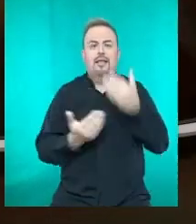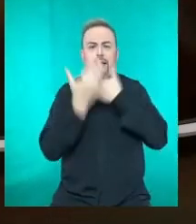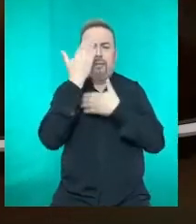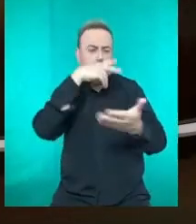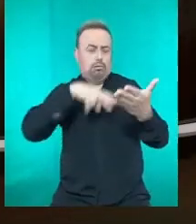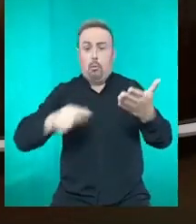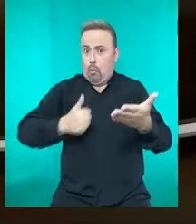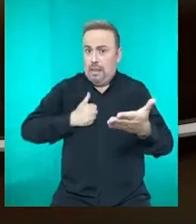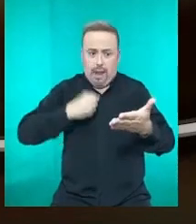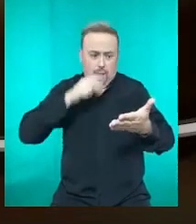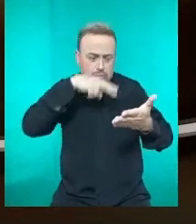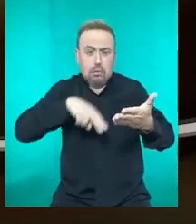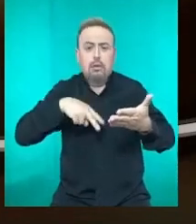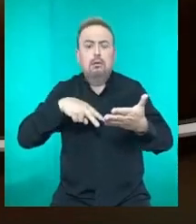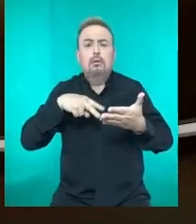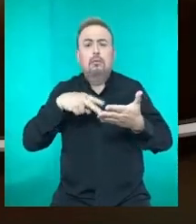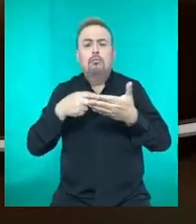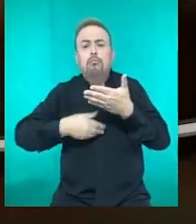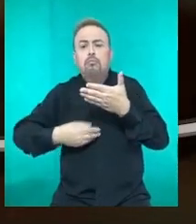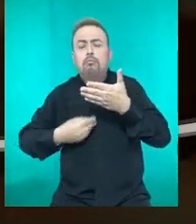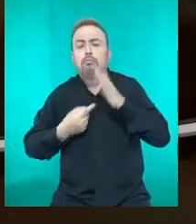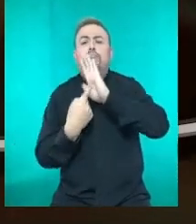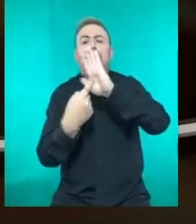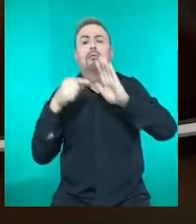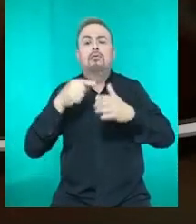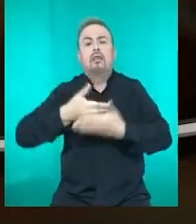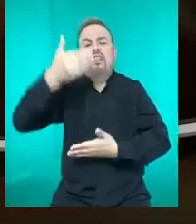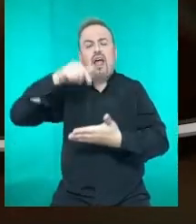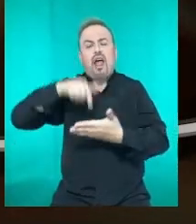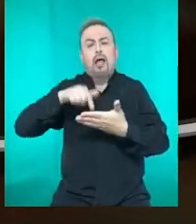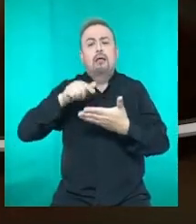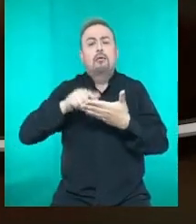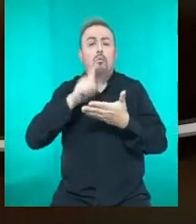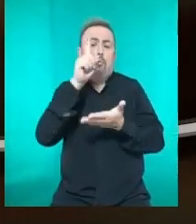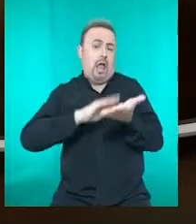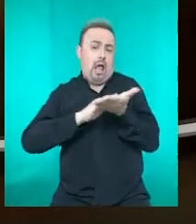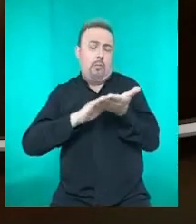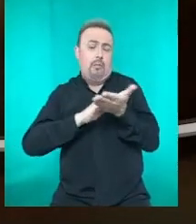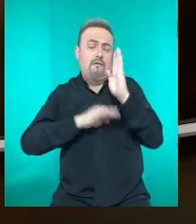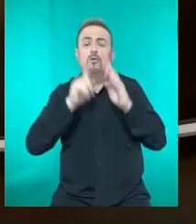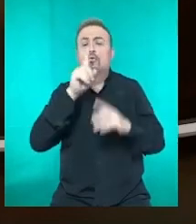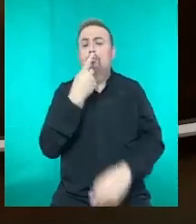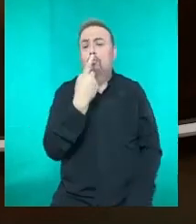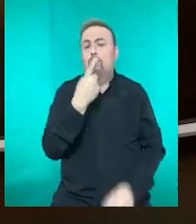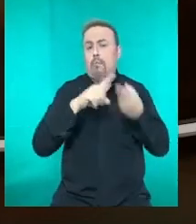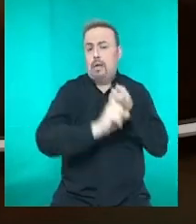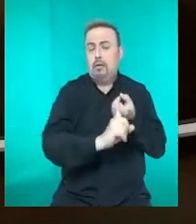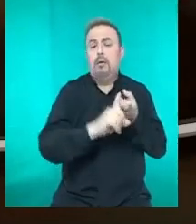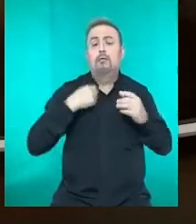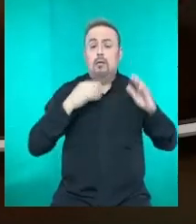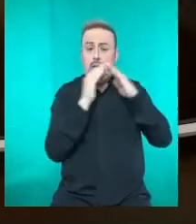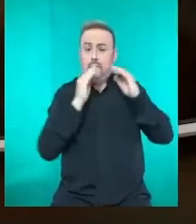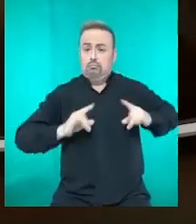temprano, salió publicado en la prensa incluso un ejemplo muy básico de un matrimonio que construyó su